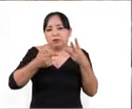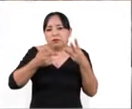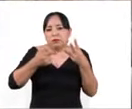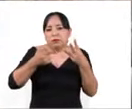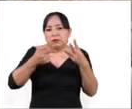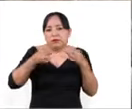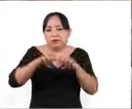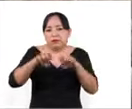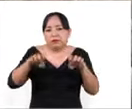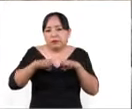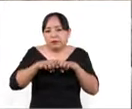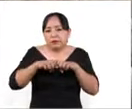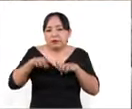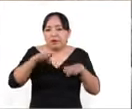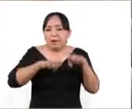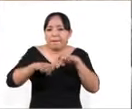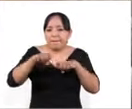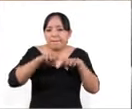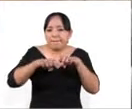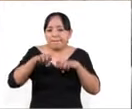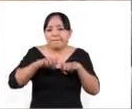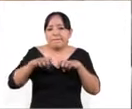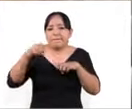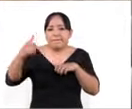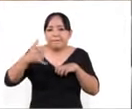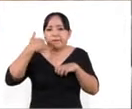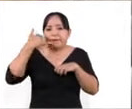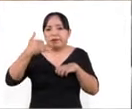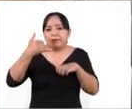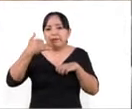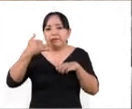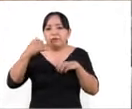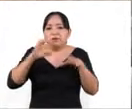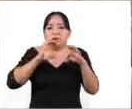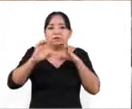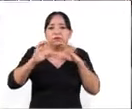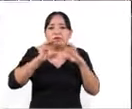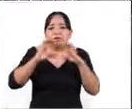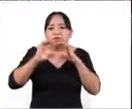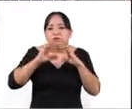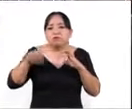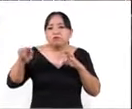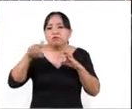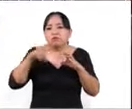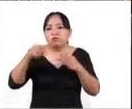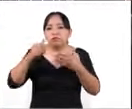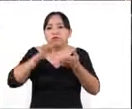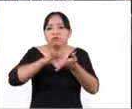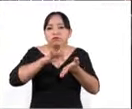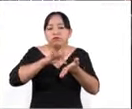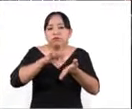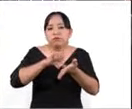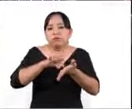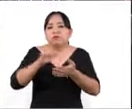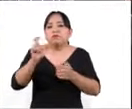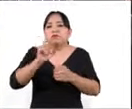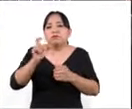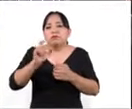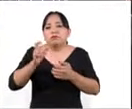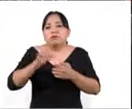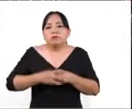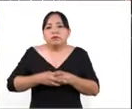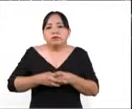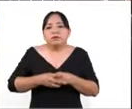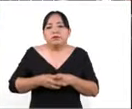en qué va este proyecto, si será viable y posible y para cuándo. No sé si está Pepe Merino.